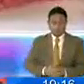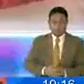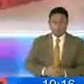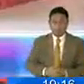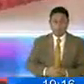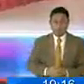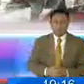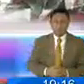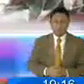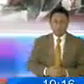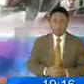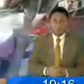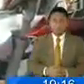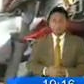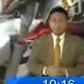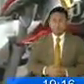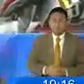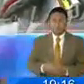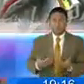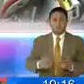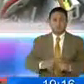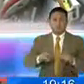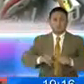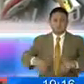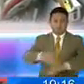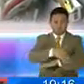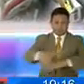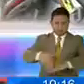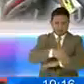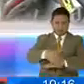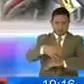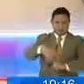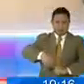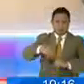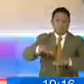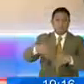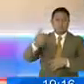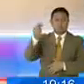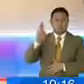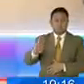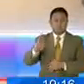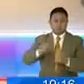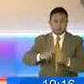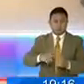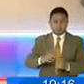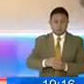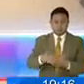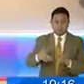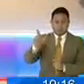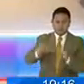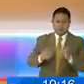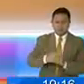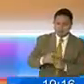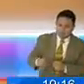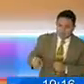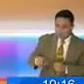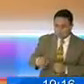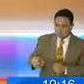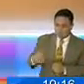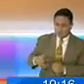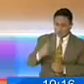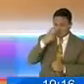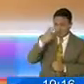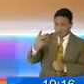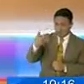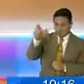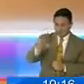revólver indicando quitado. Deambulaban por las diferentes calles y avenidas, principalmente del sur de la ciudad, perfilando posibles víctimas, cuando divisaban